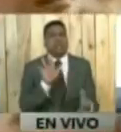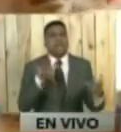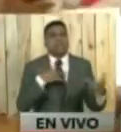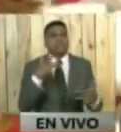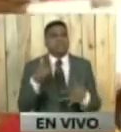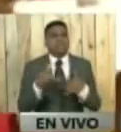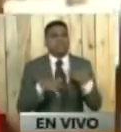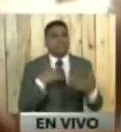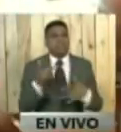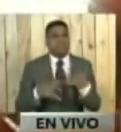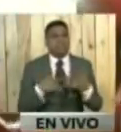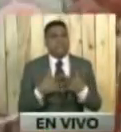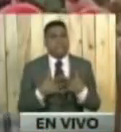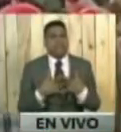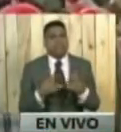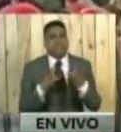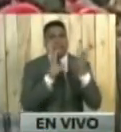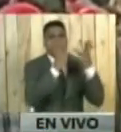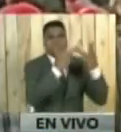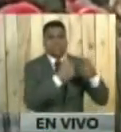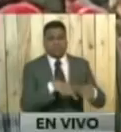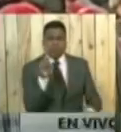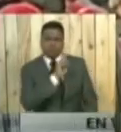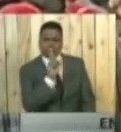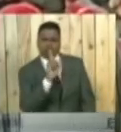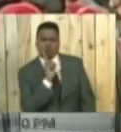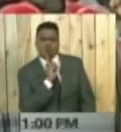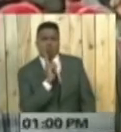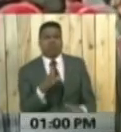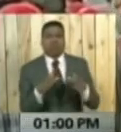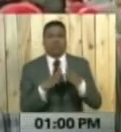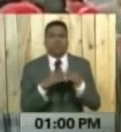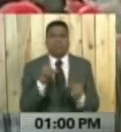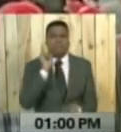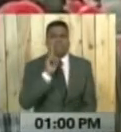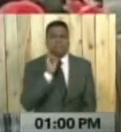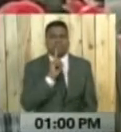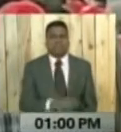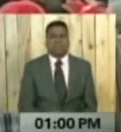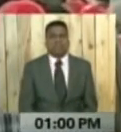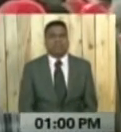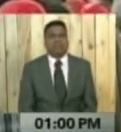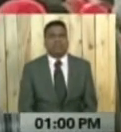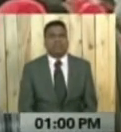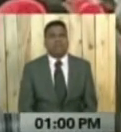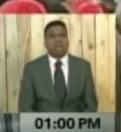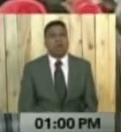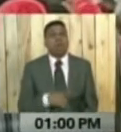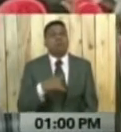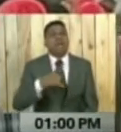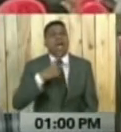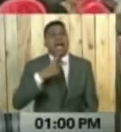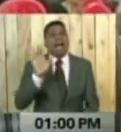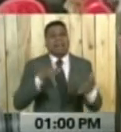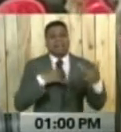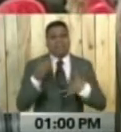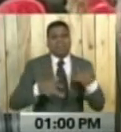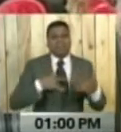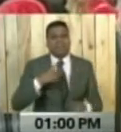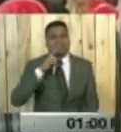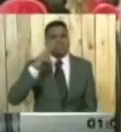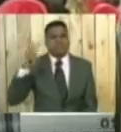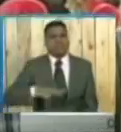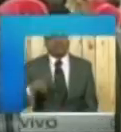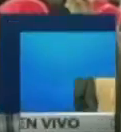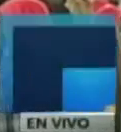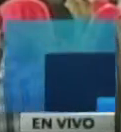administrativo, no es un acto burocrático, es un acto de verdad.